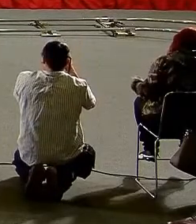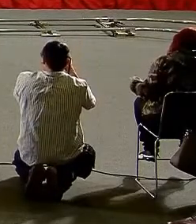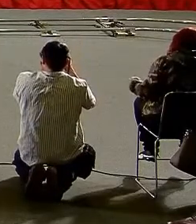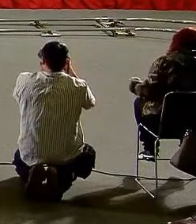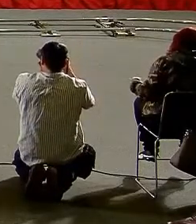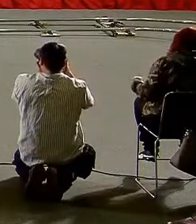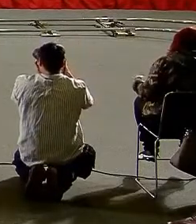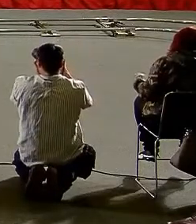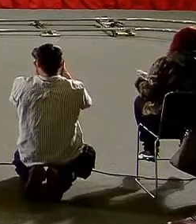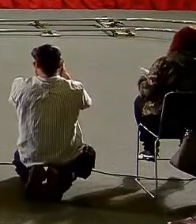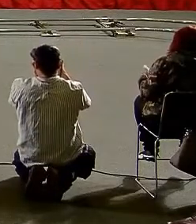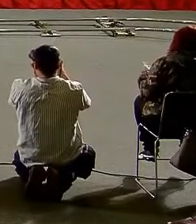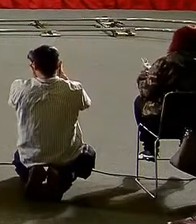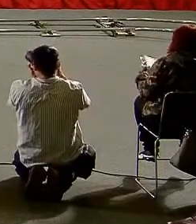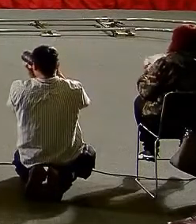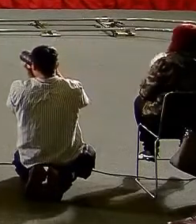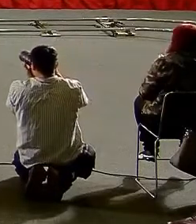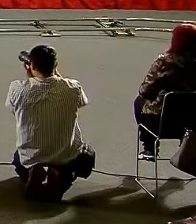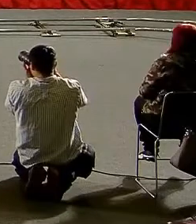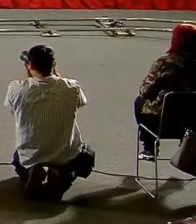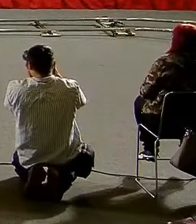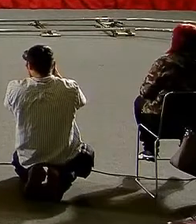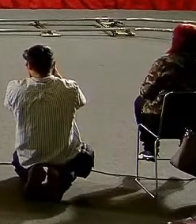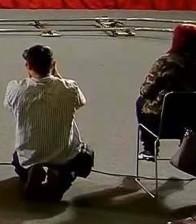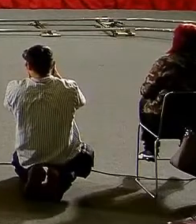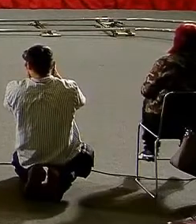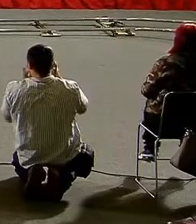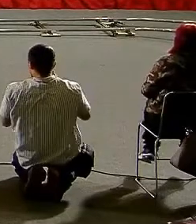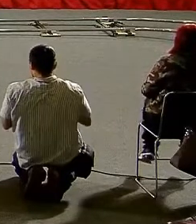Buenas noches. Hola, buenas noches.